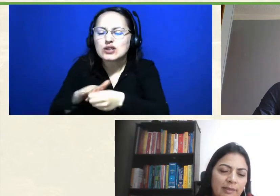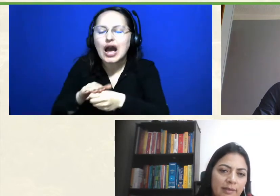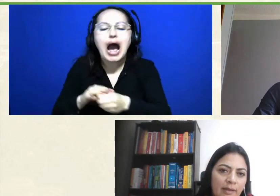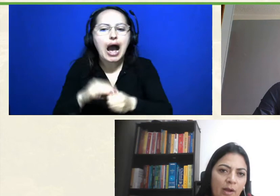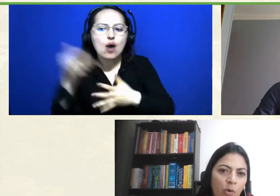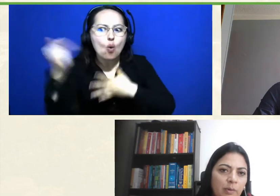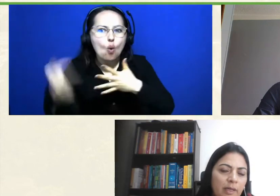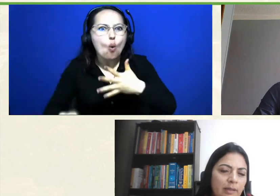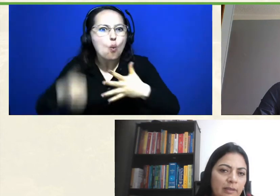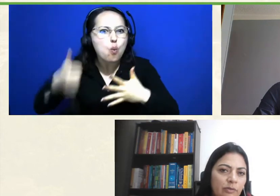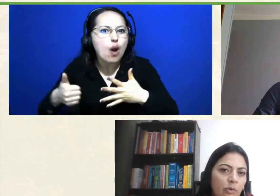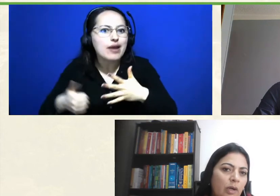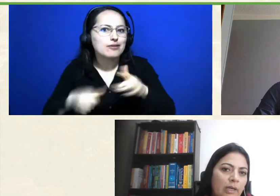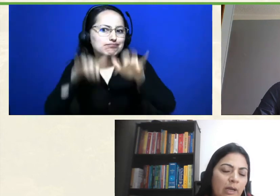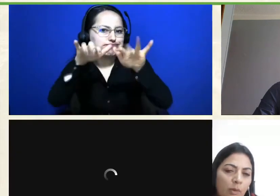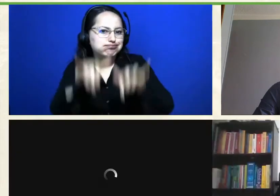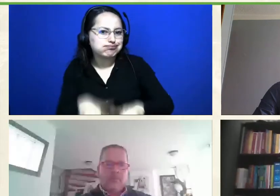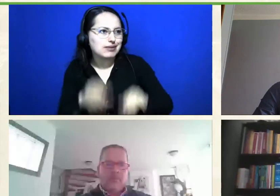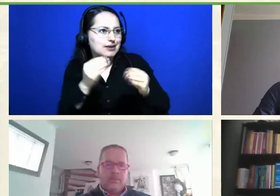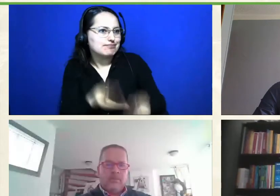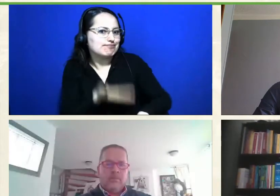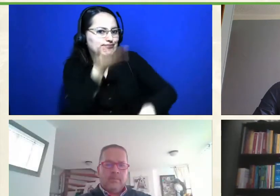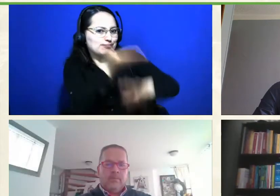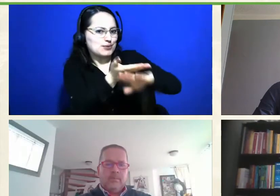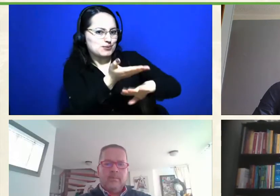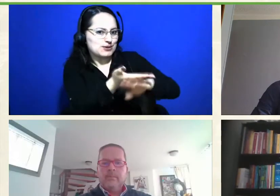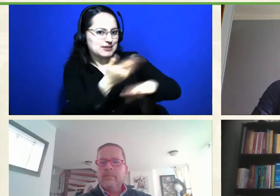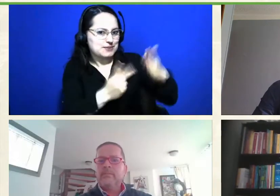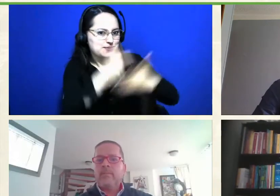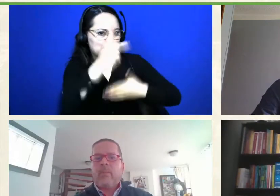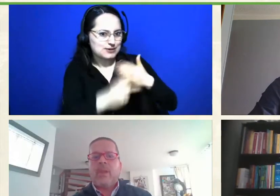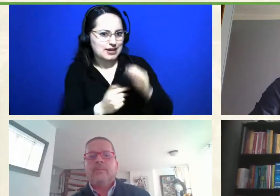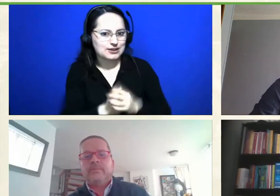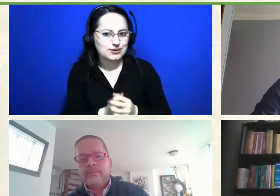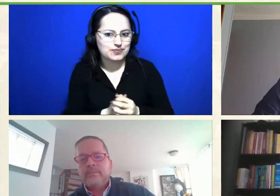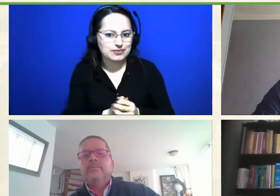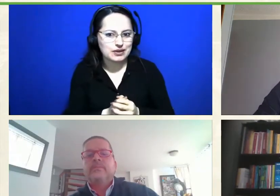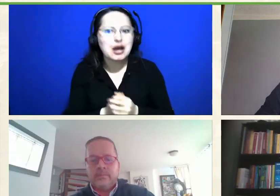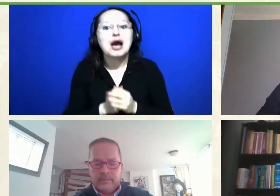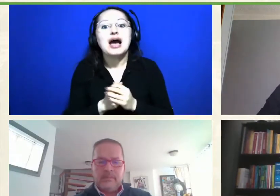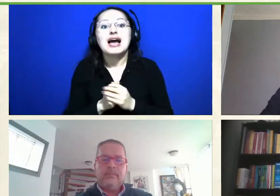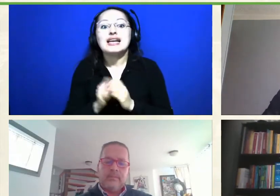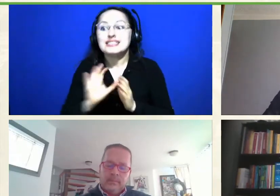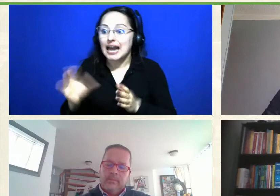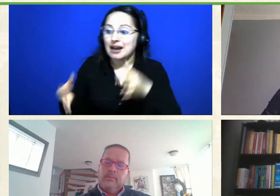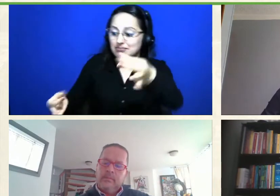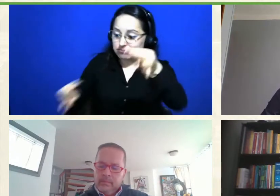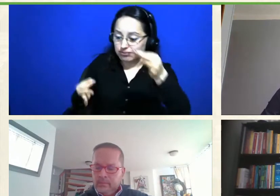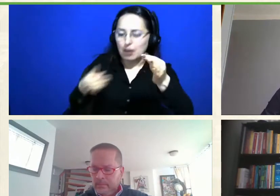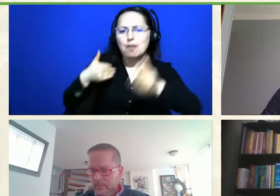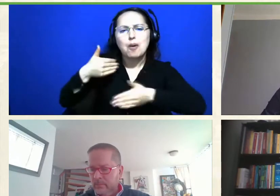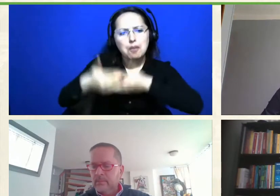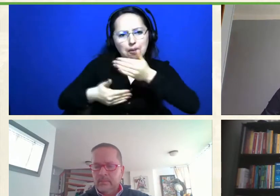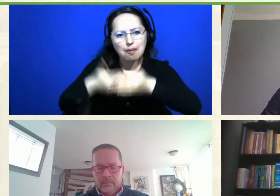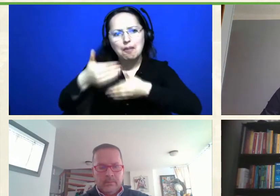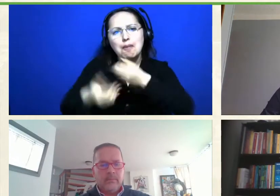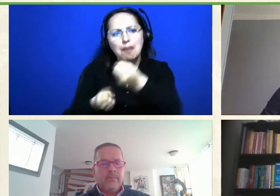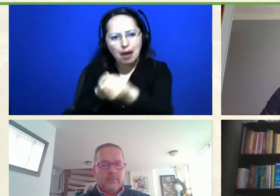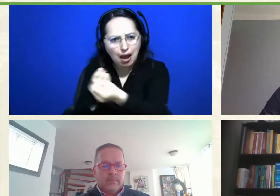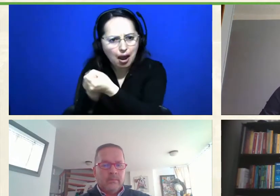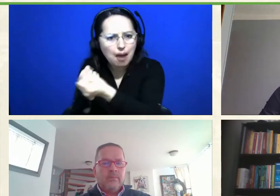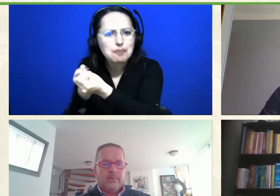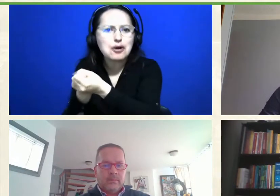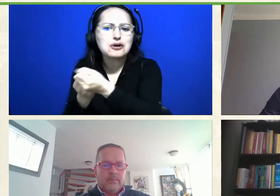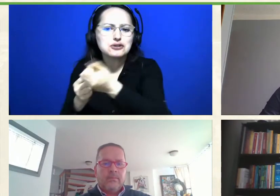traería esta obra en su localidad o barrio. Sí, Ya sí, el sí. resto ustedes van puliéndolo en el camino, en ese contacto que